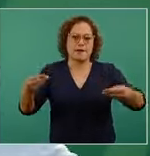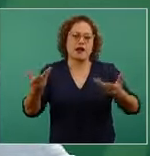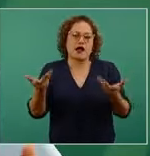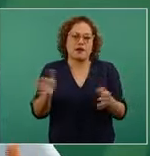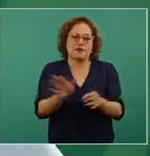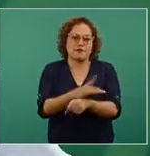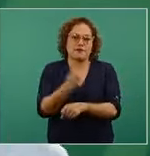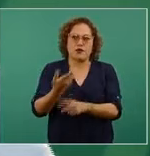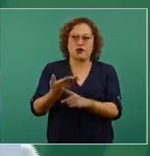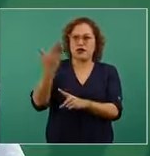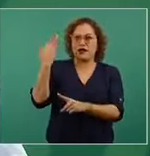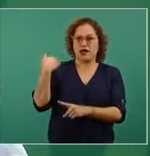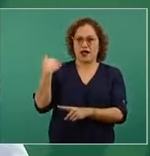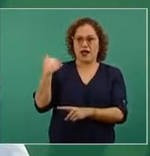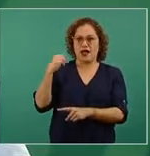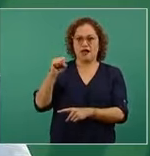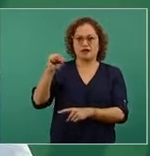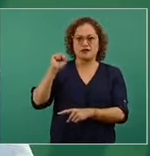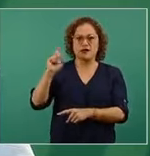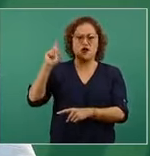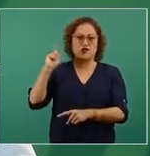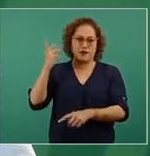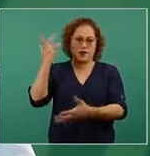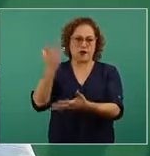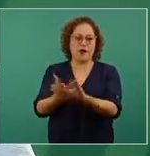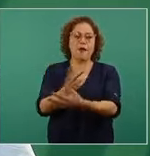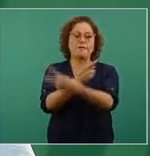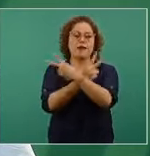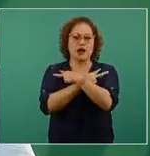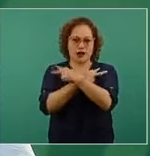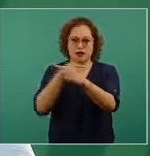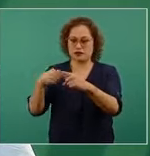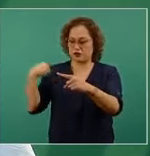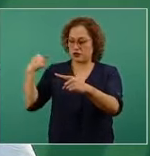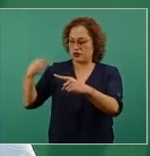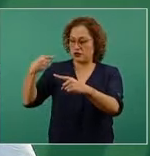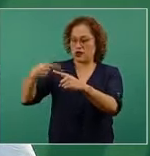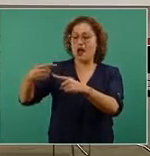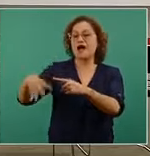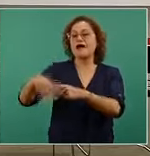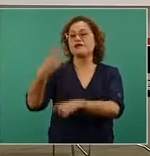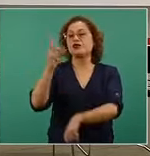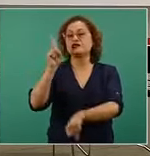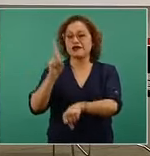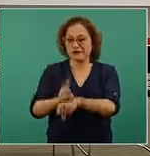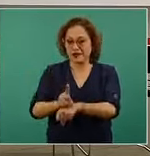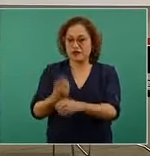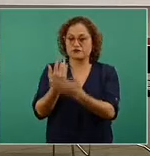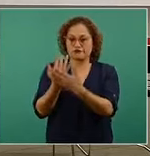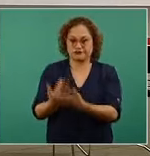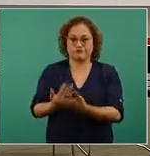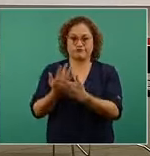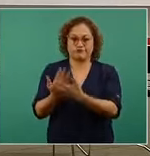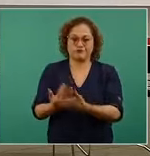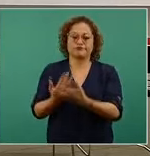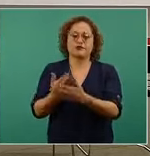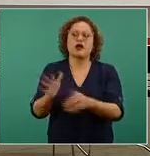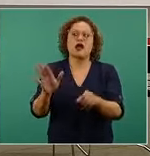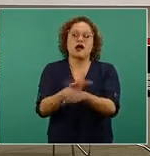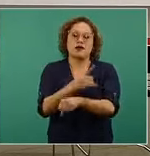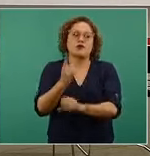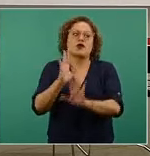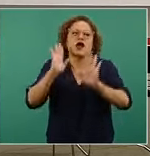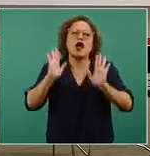del fin de semana pues es un hecho que tenemos que ver pues también la cadena de